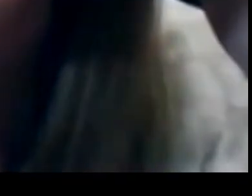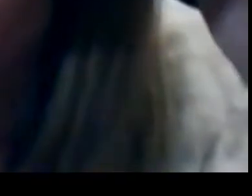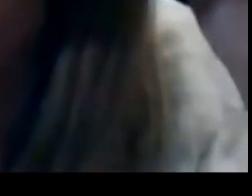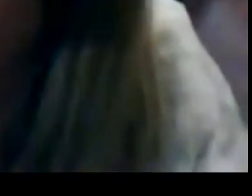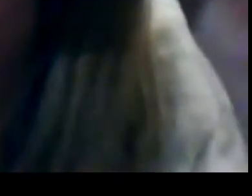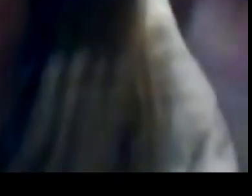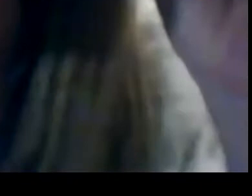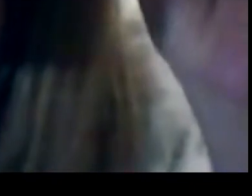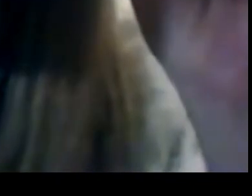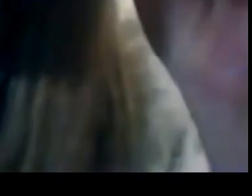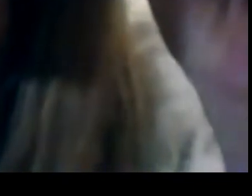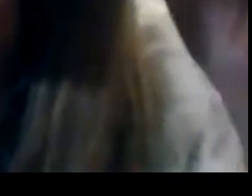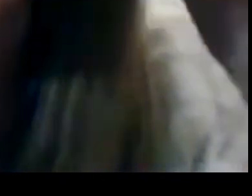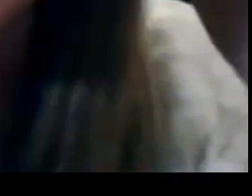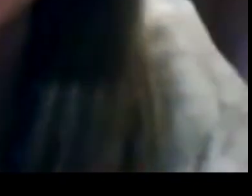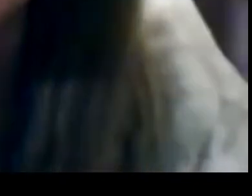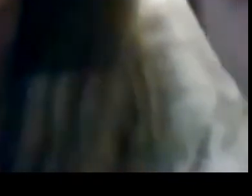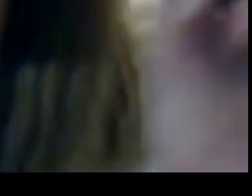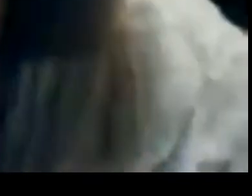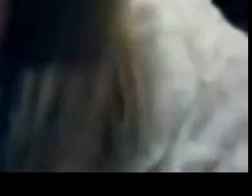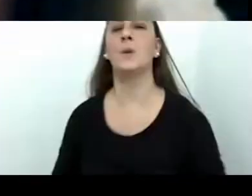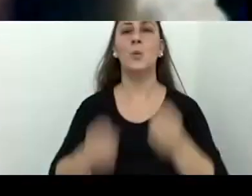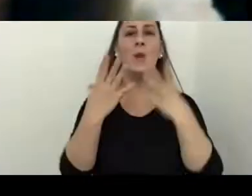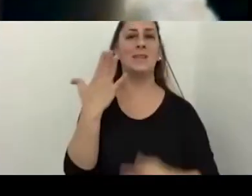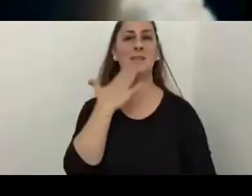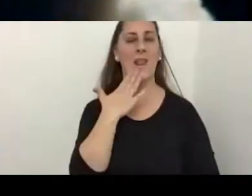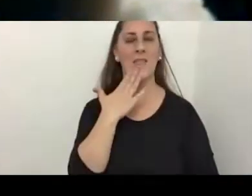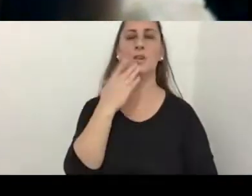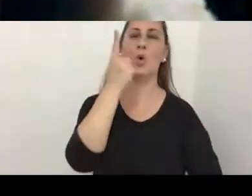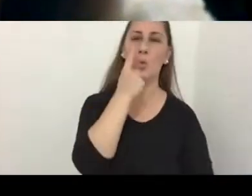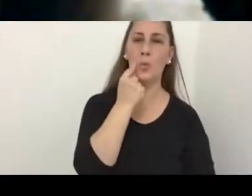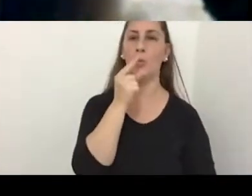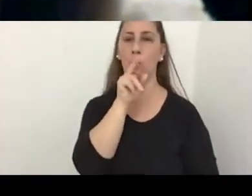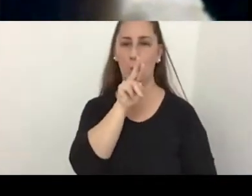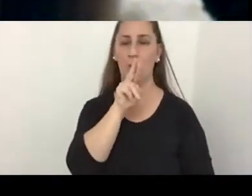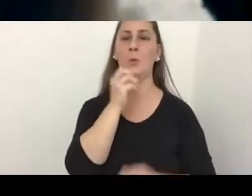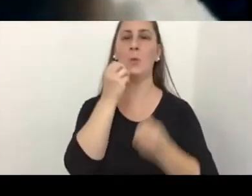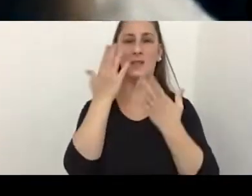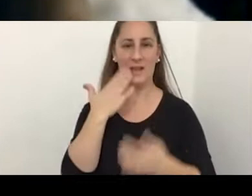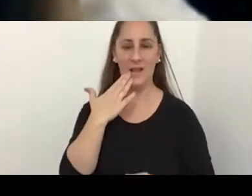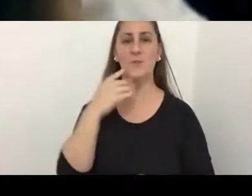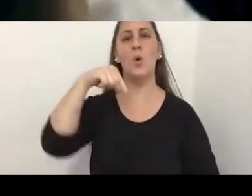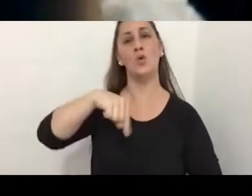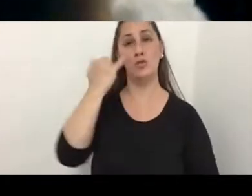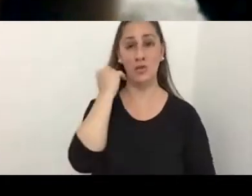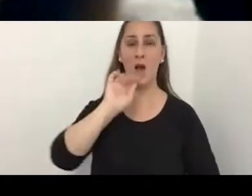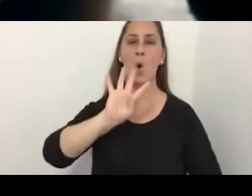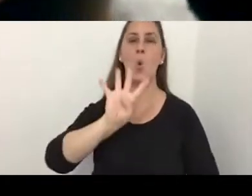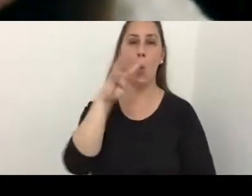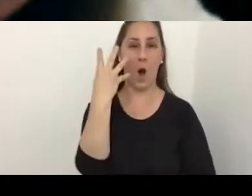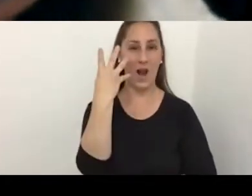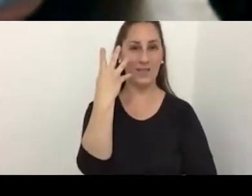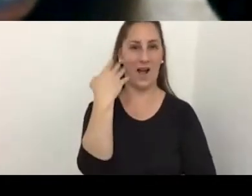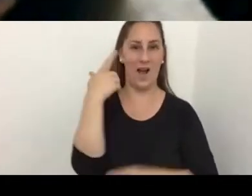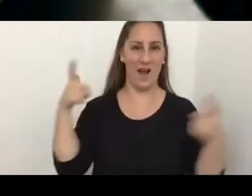Buenas tardes a todas y a todos. Bueno, hoy estamos ya en la cuarta reunión de